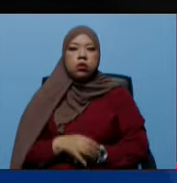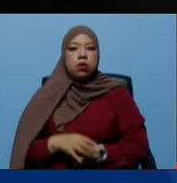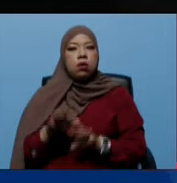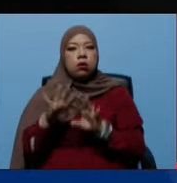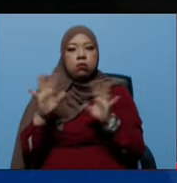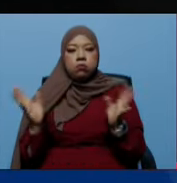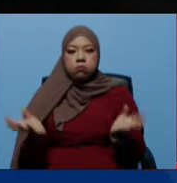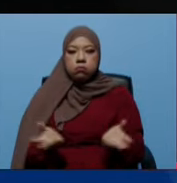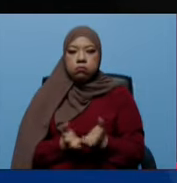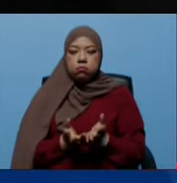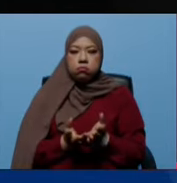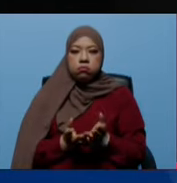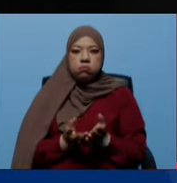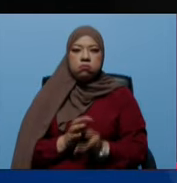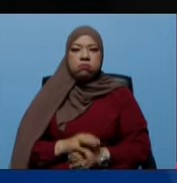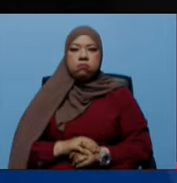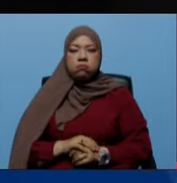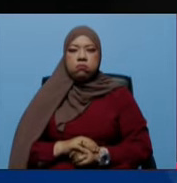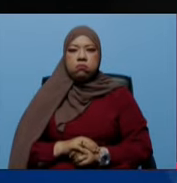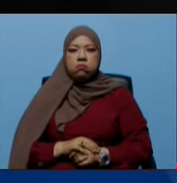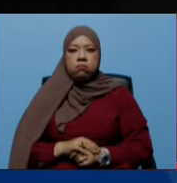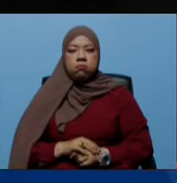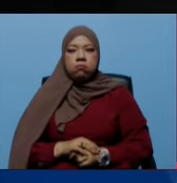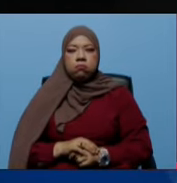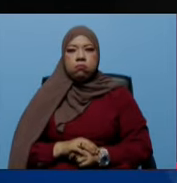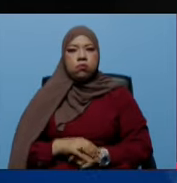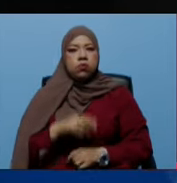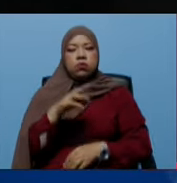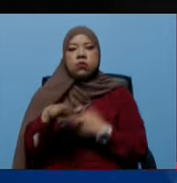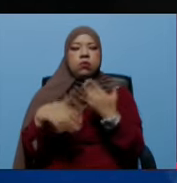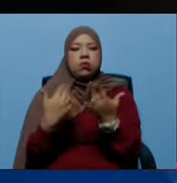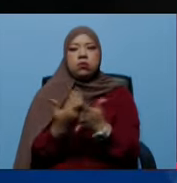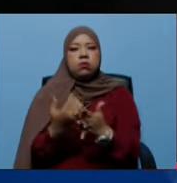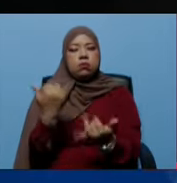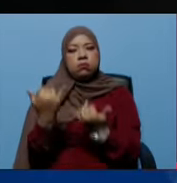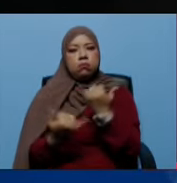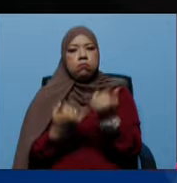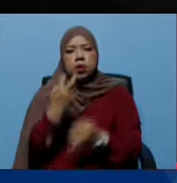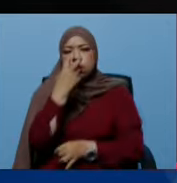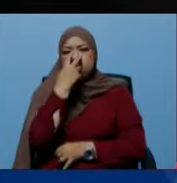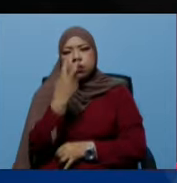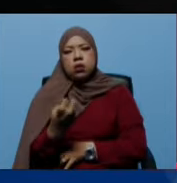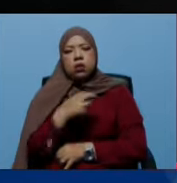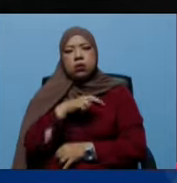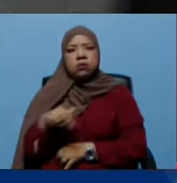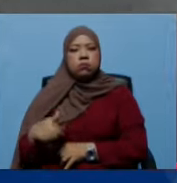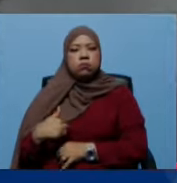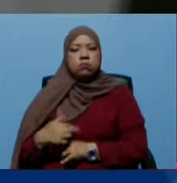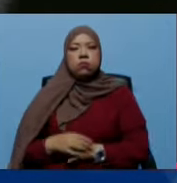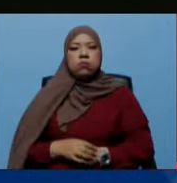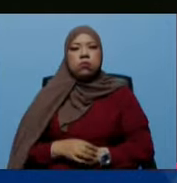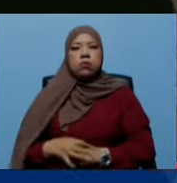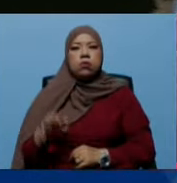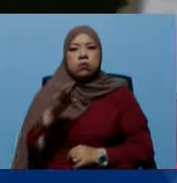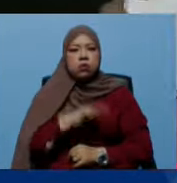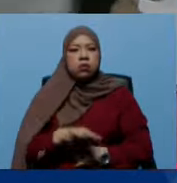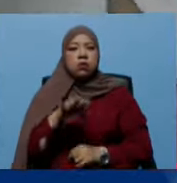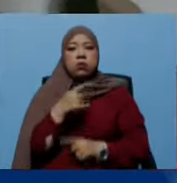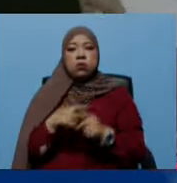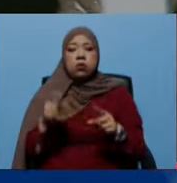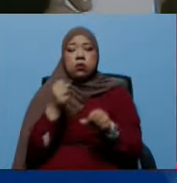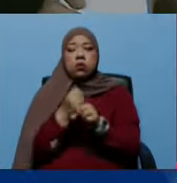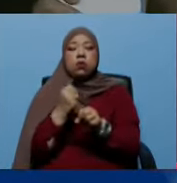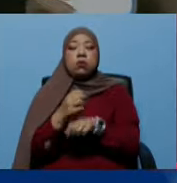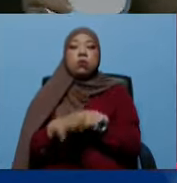mundo entero. Se lo digo cuando me reúno con visitantes extranjeros. No digan que no se los